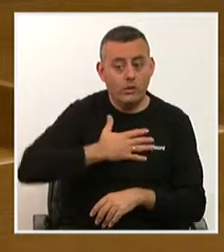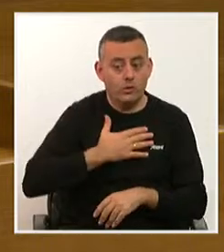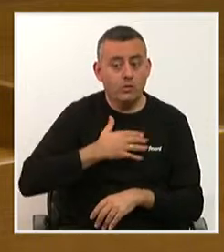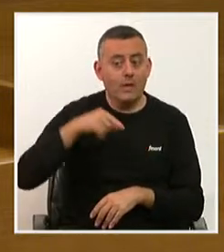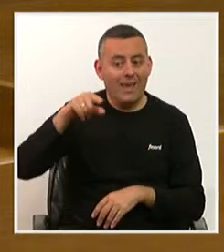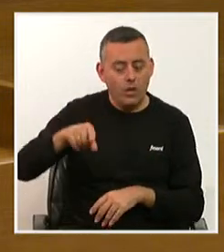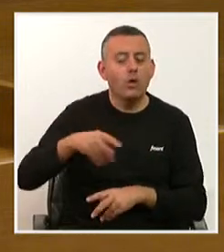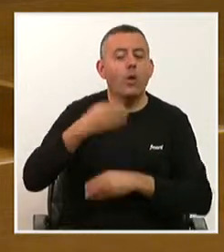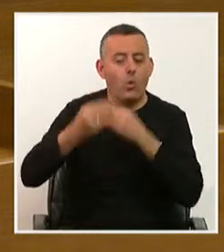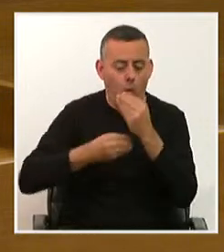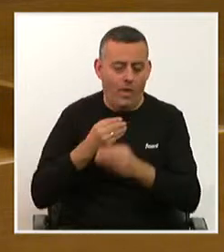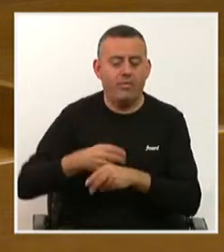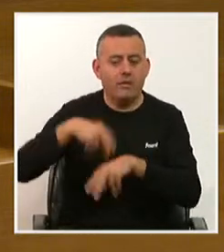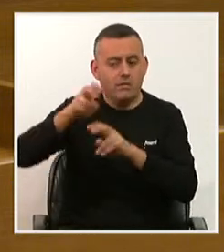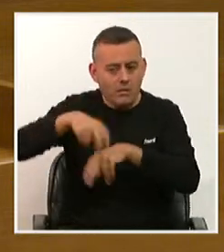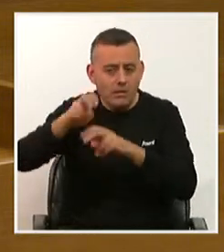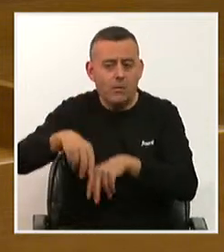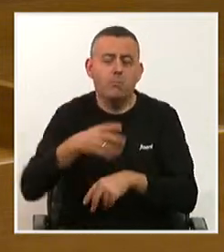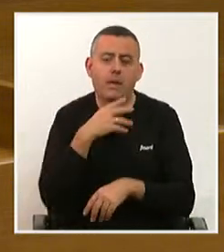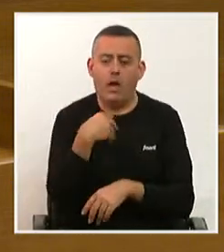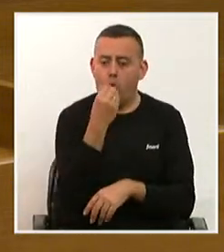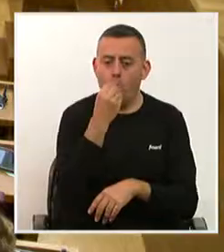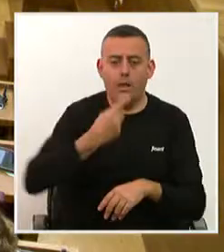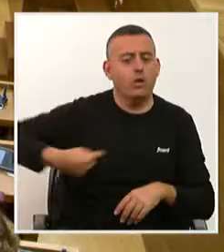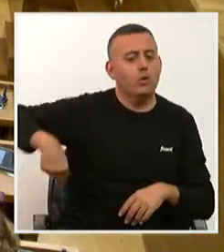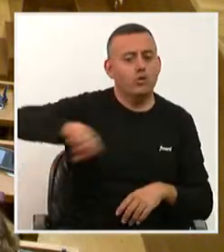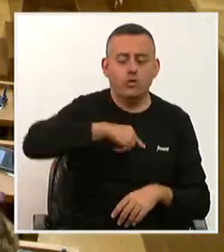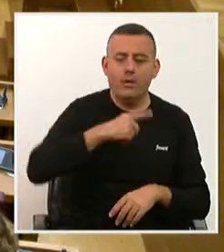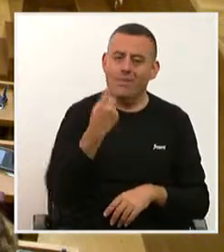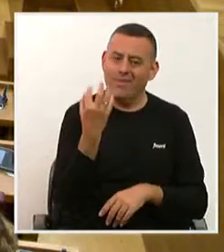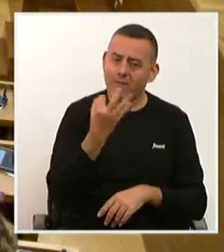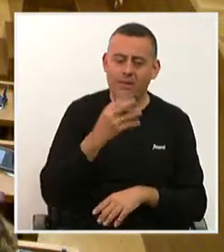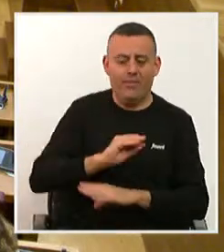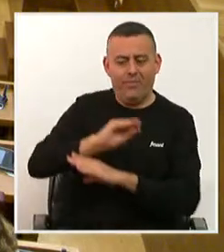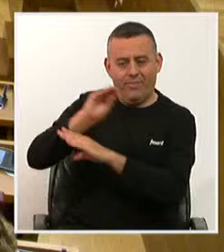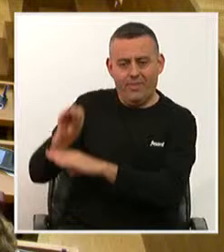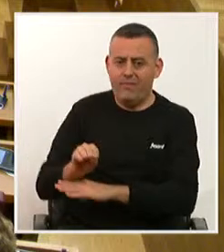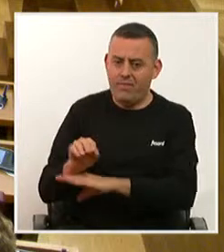comida en nuestra mesa Muchísimas gracias muchas